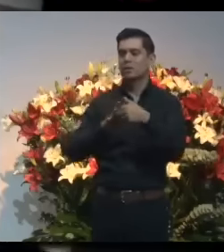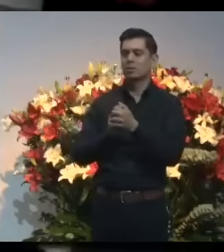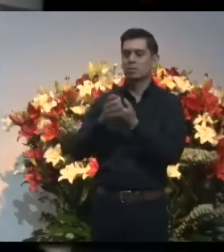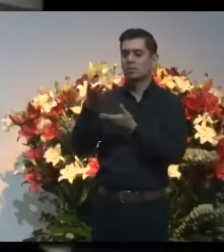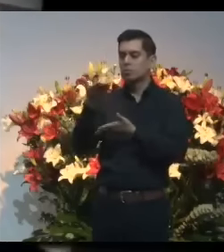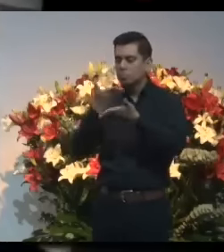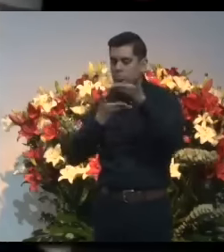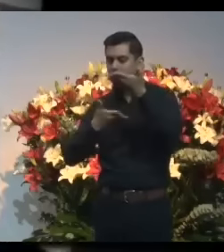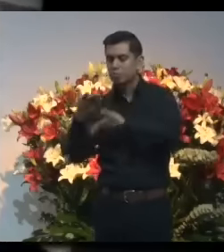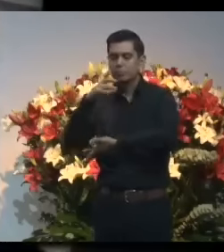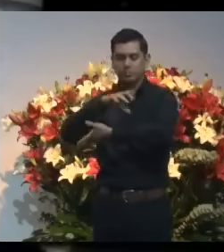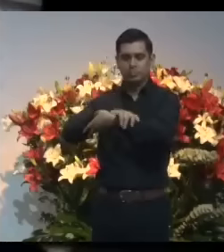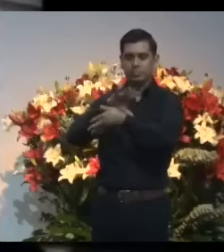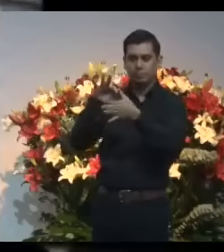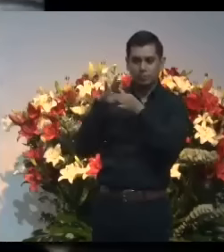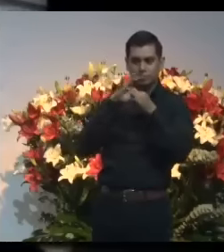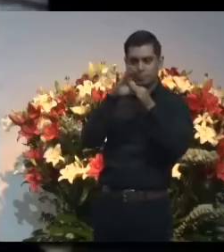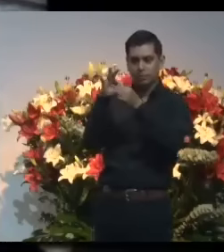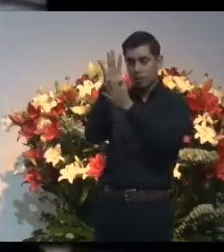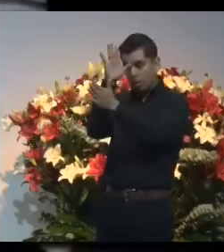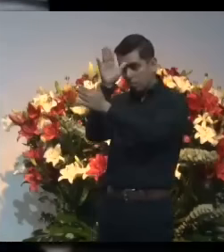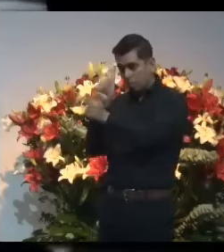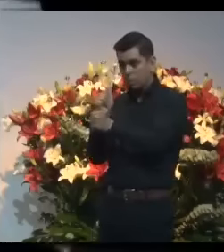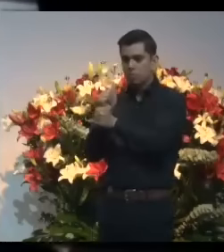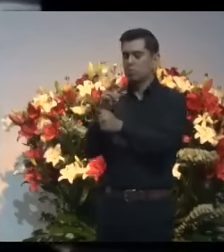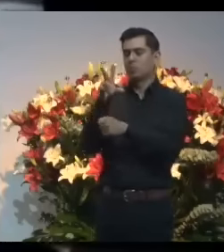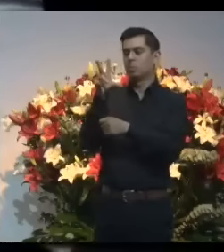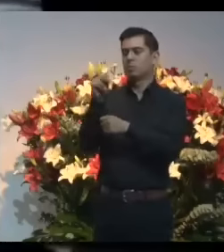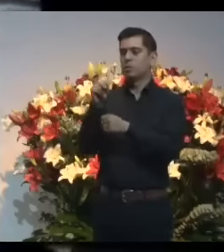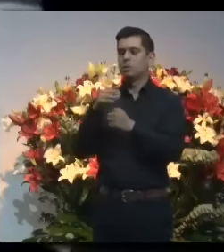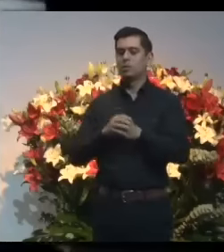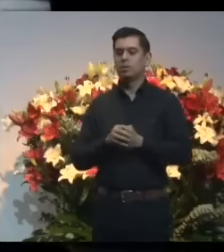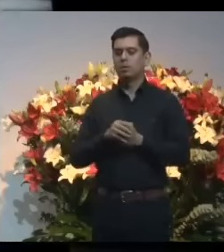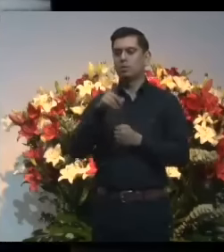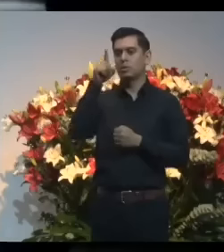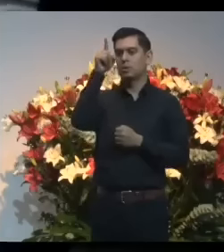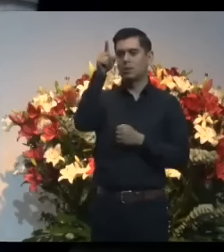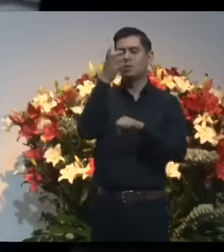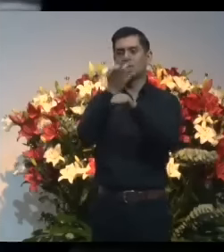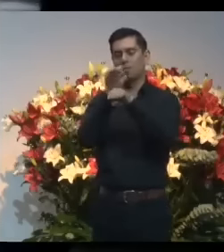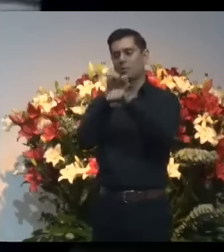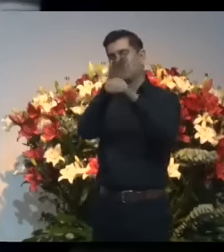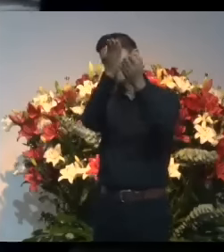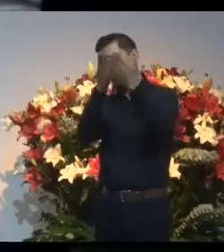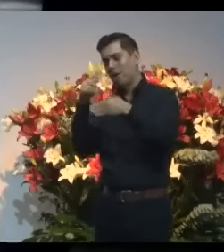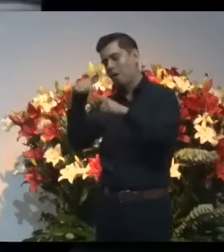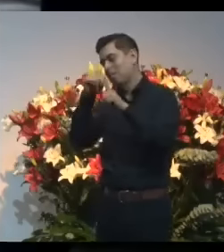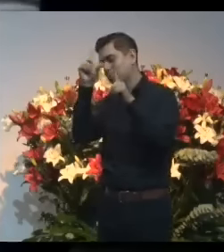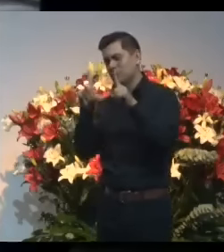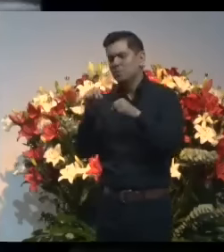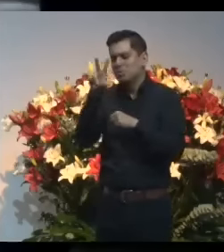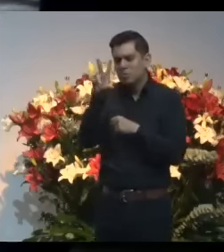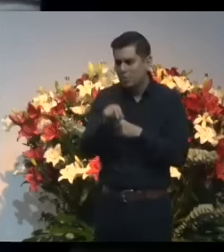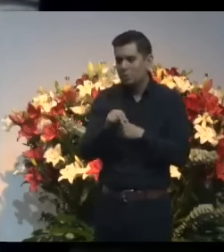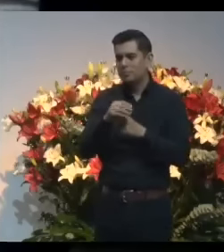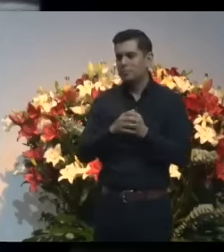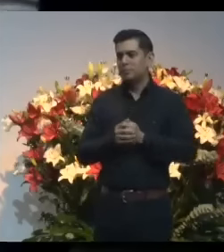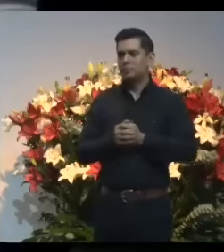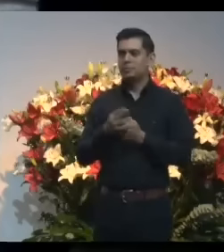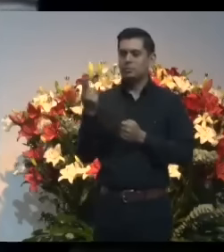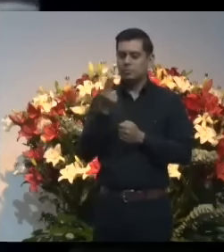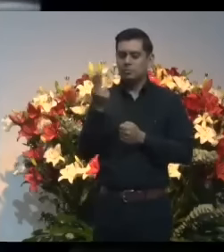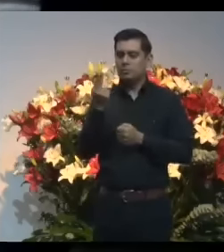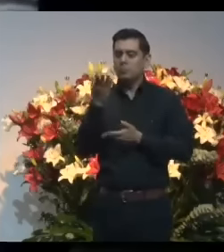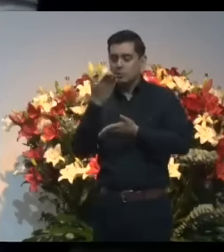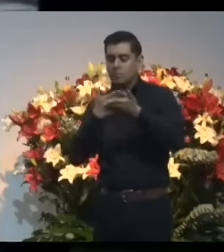esa cooperación de inteligencia, no tiene que ver con una cooperación de agentes gringos dentro del territorio nacional, tiene que ver con una